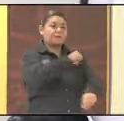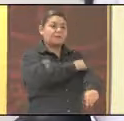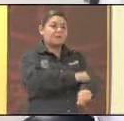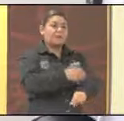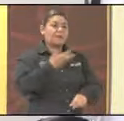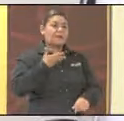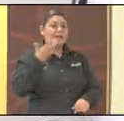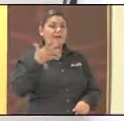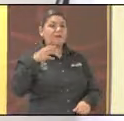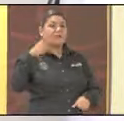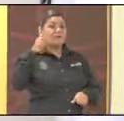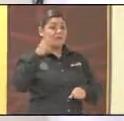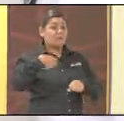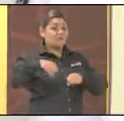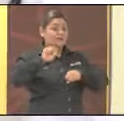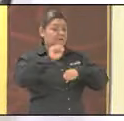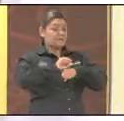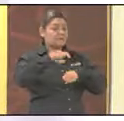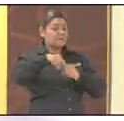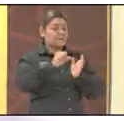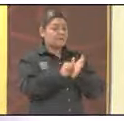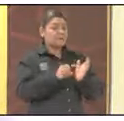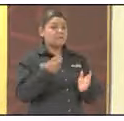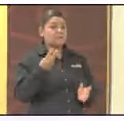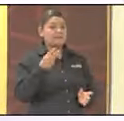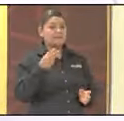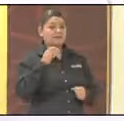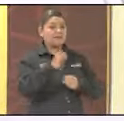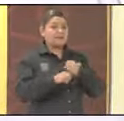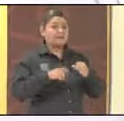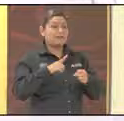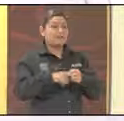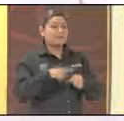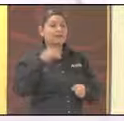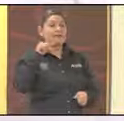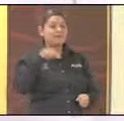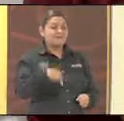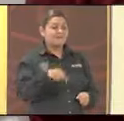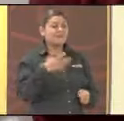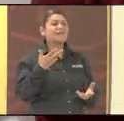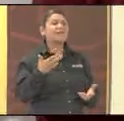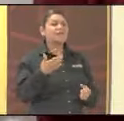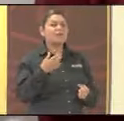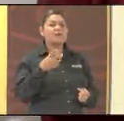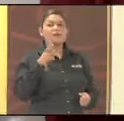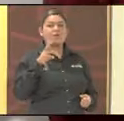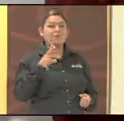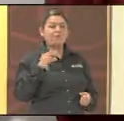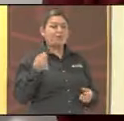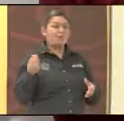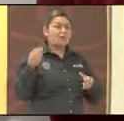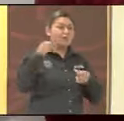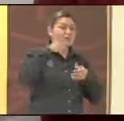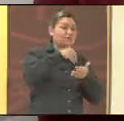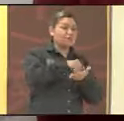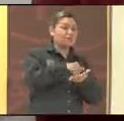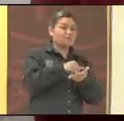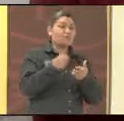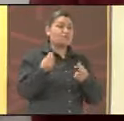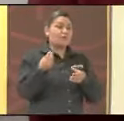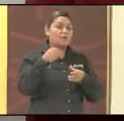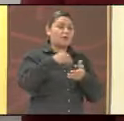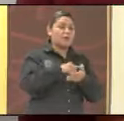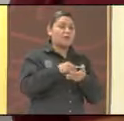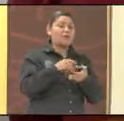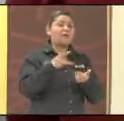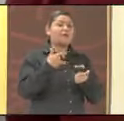una semana de este mes de mayo. Lo especial de esta ruta es que en esta edición hemos incorporado, con el apoyo de